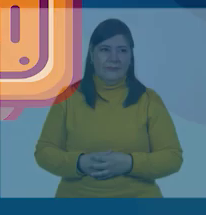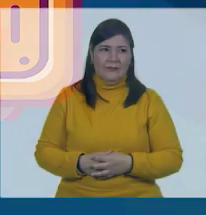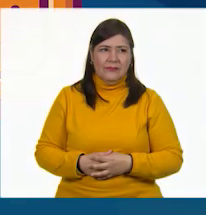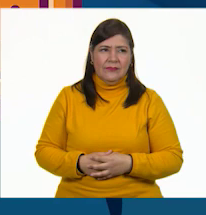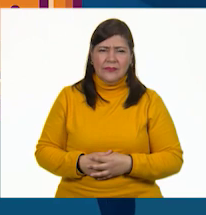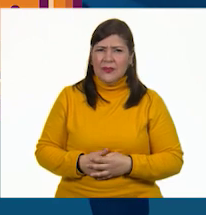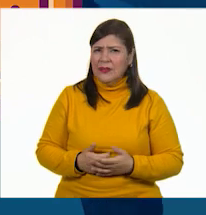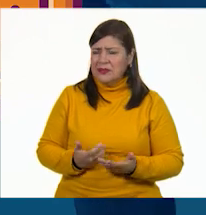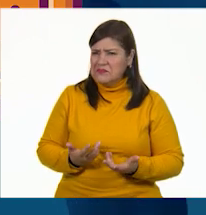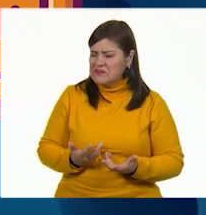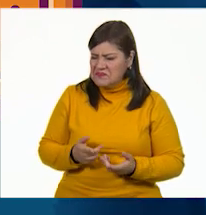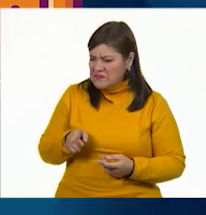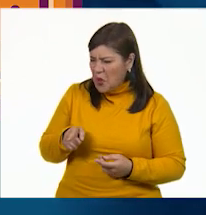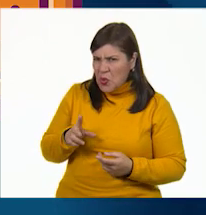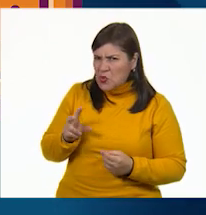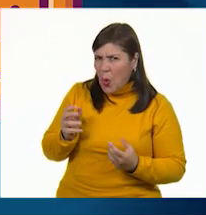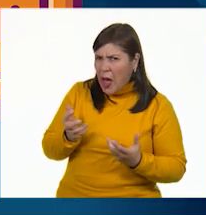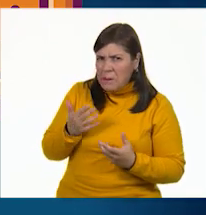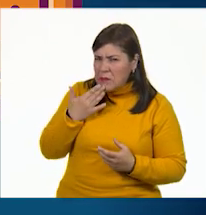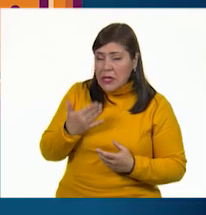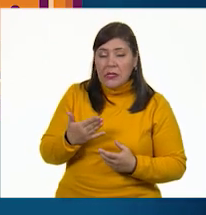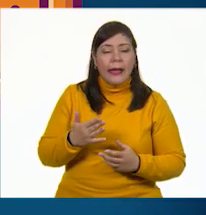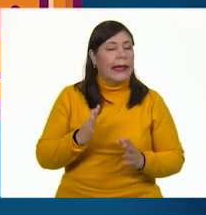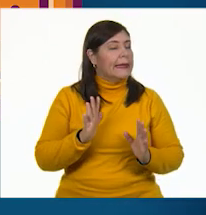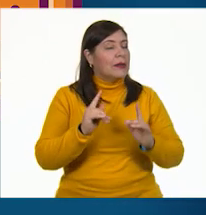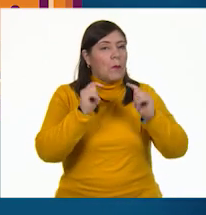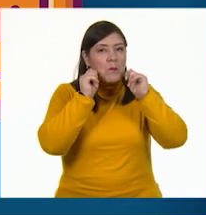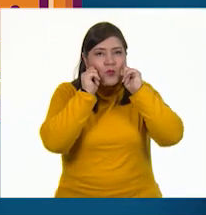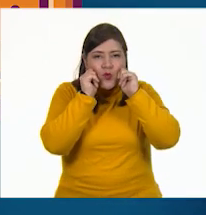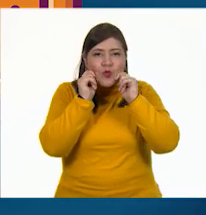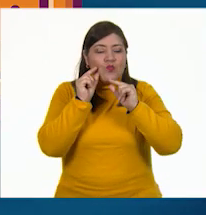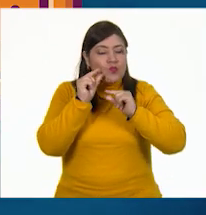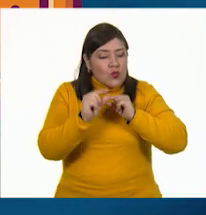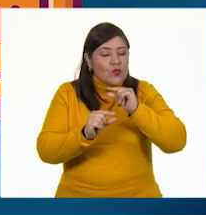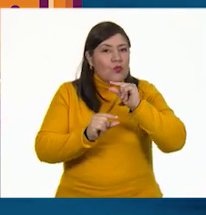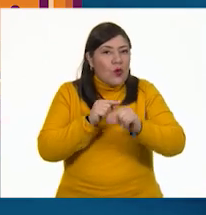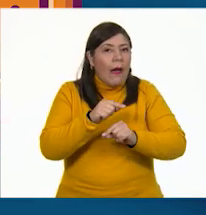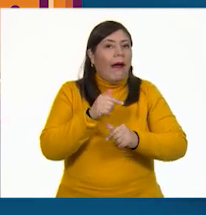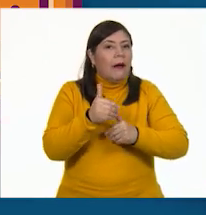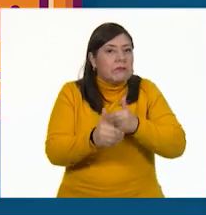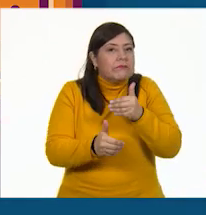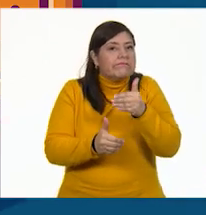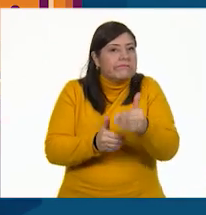No lo hace bien. Pero es un gran avance para Ro.